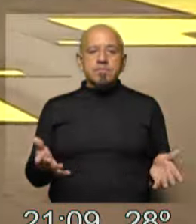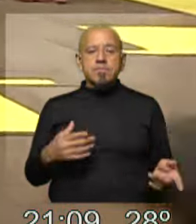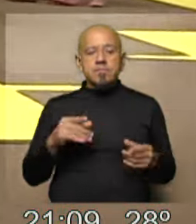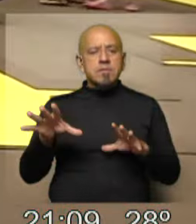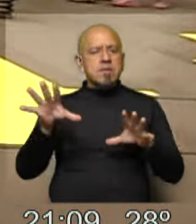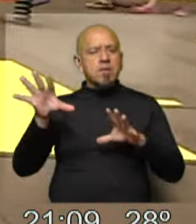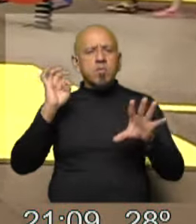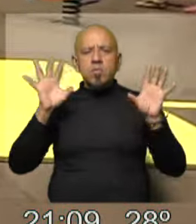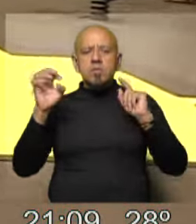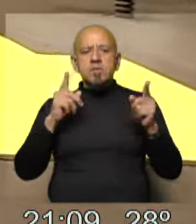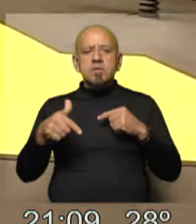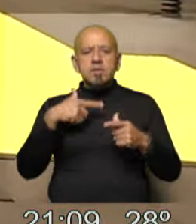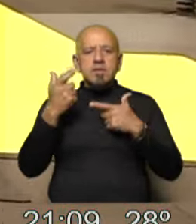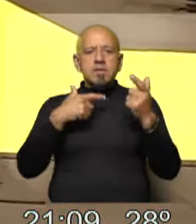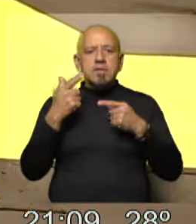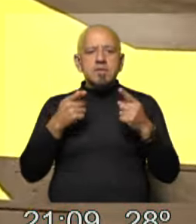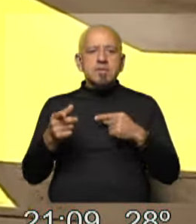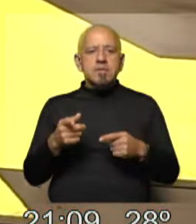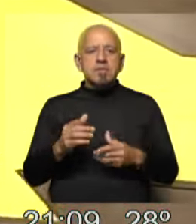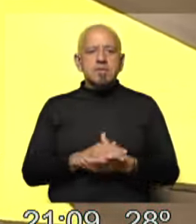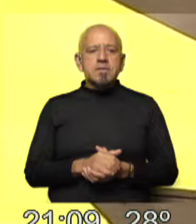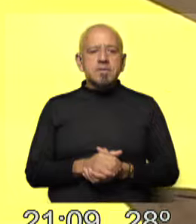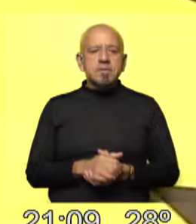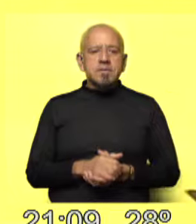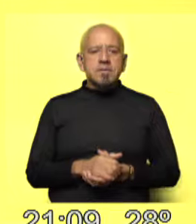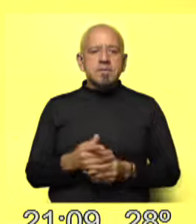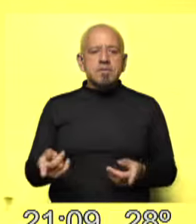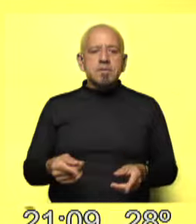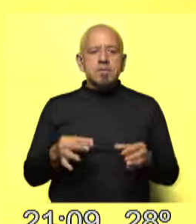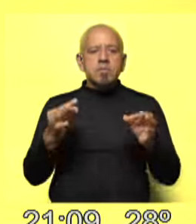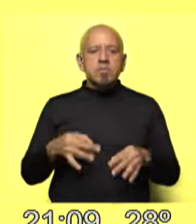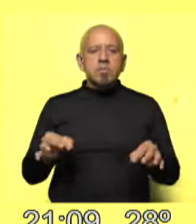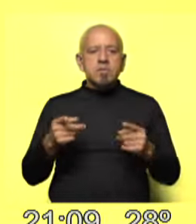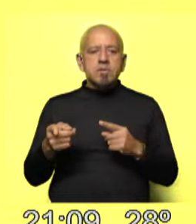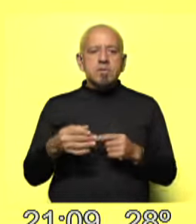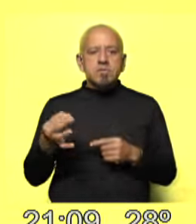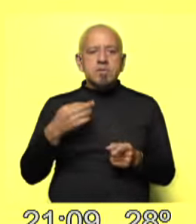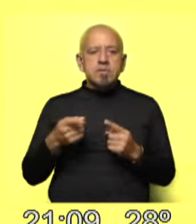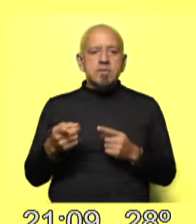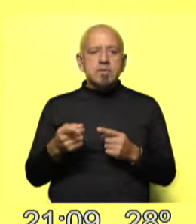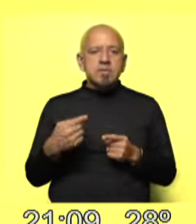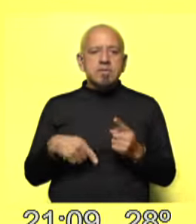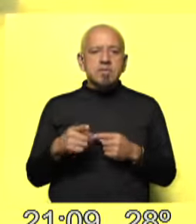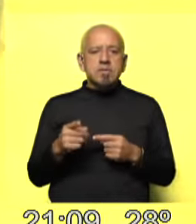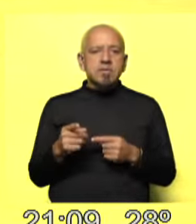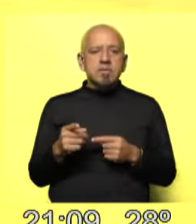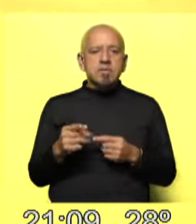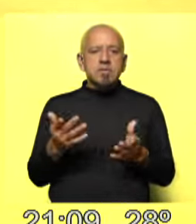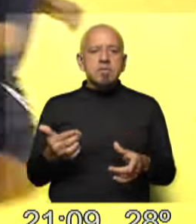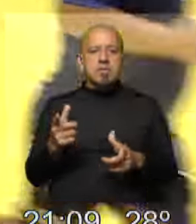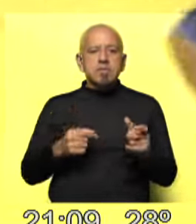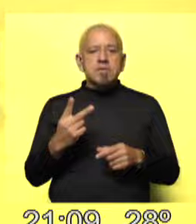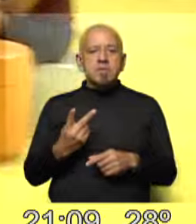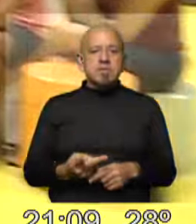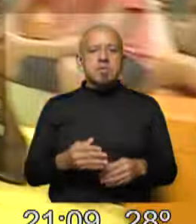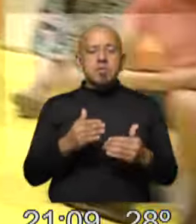pelotazos las risas un bullicio tremendo es una linda música la vecina me decía pero vaya por ahí vecina a una vecina cada dos cuadros